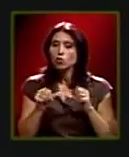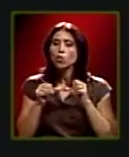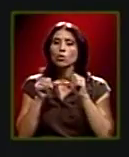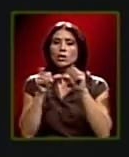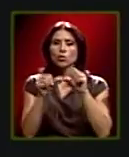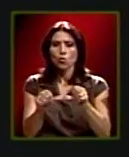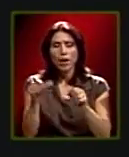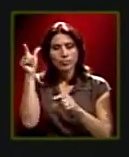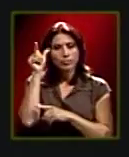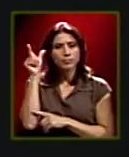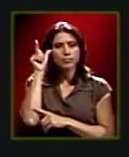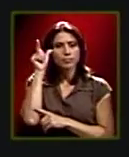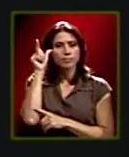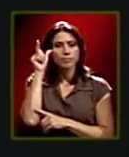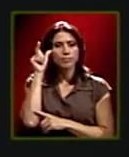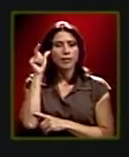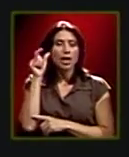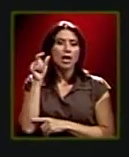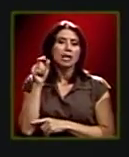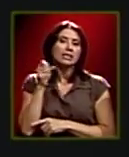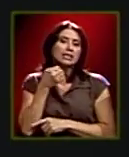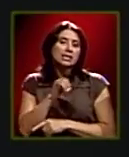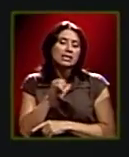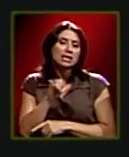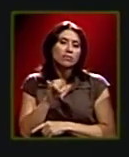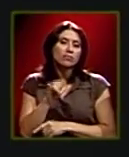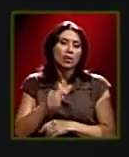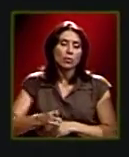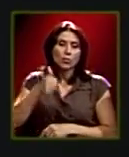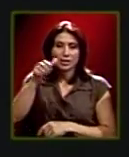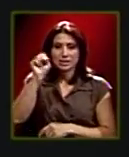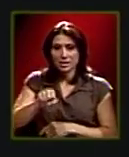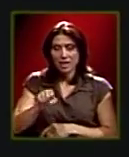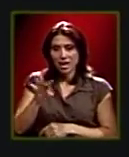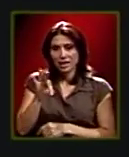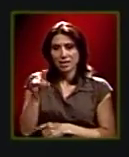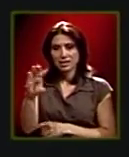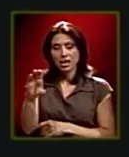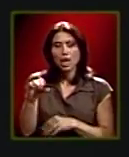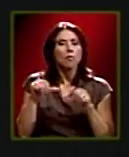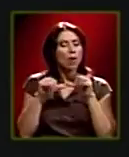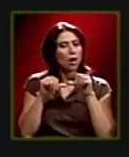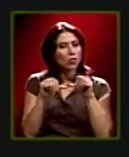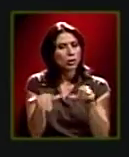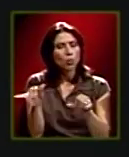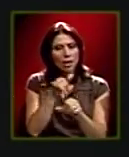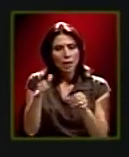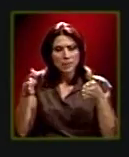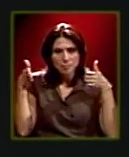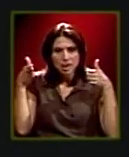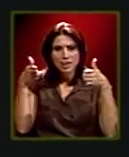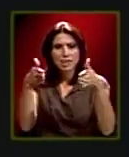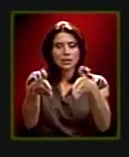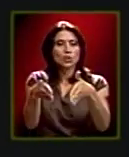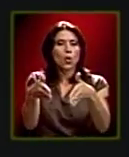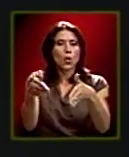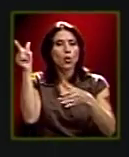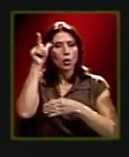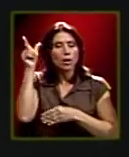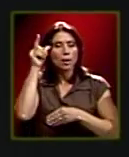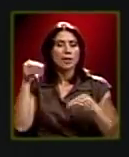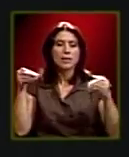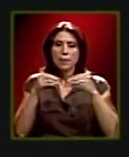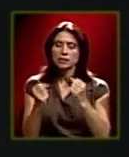obviamente, si es sí al TLC, va a continuar en la misma dirección, pues obviamente con más